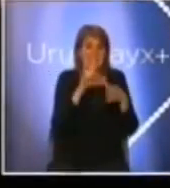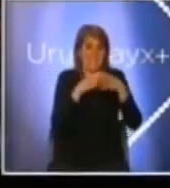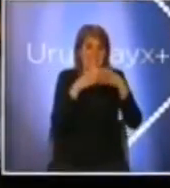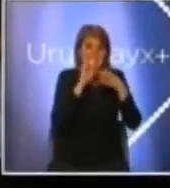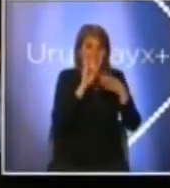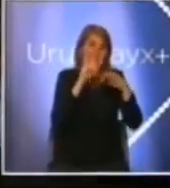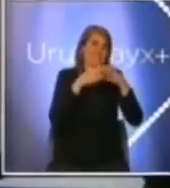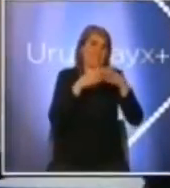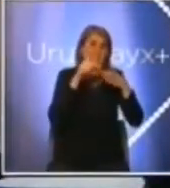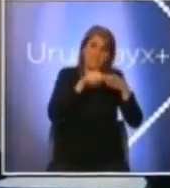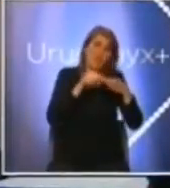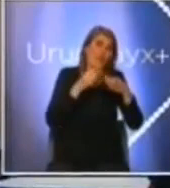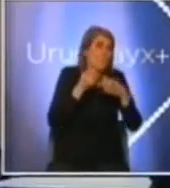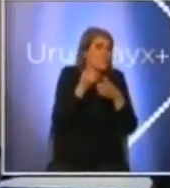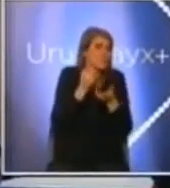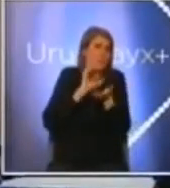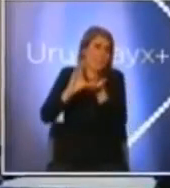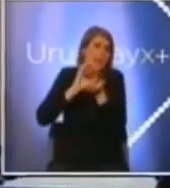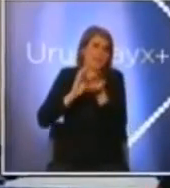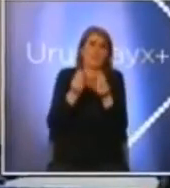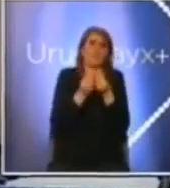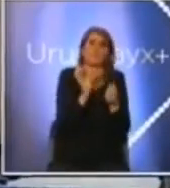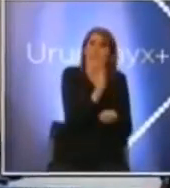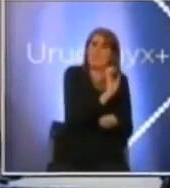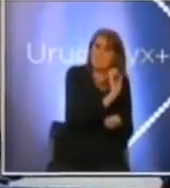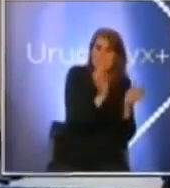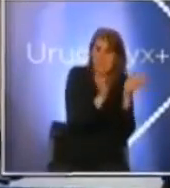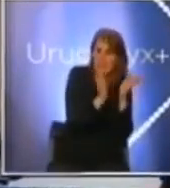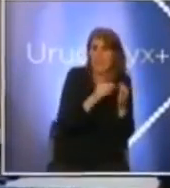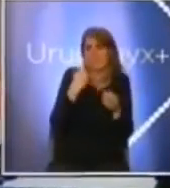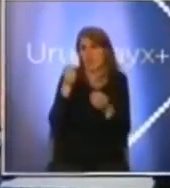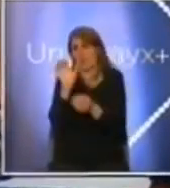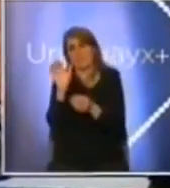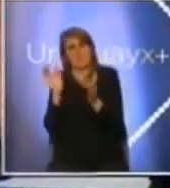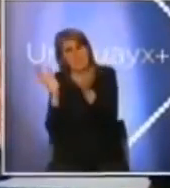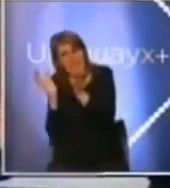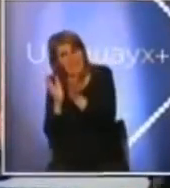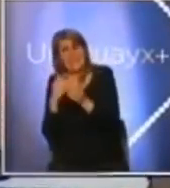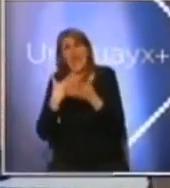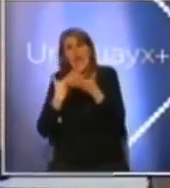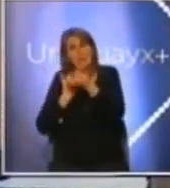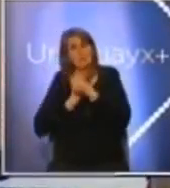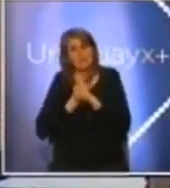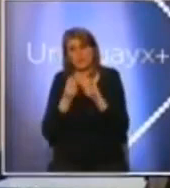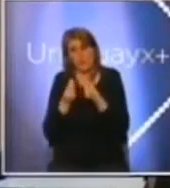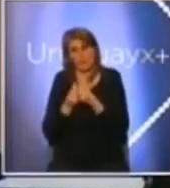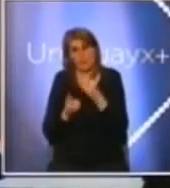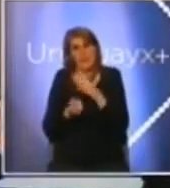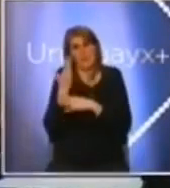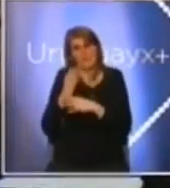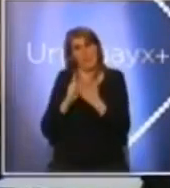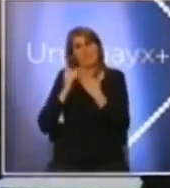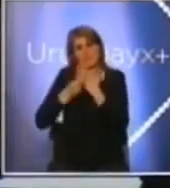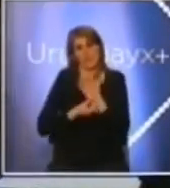en TICs. Decenas de empresas, pequeñas y medianas, han logrado apoyo para proyectos y también